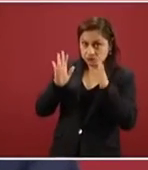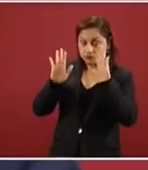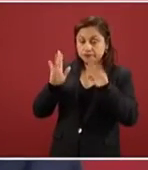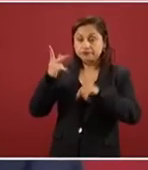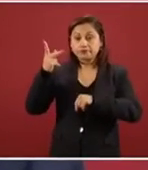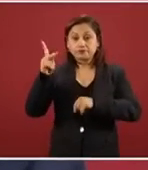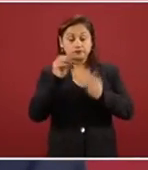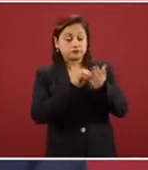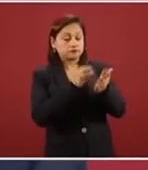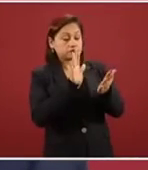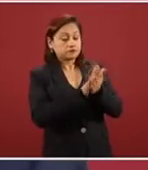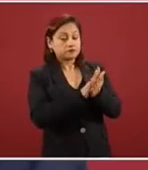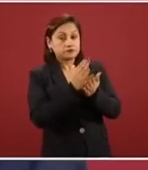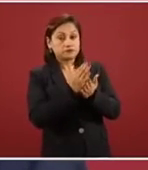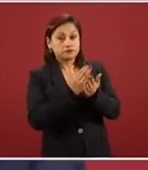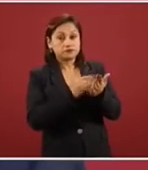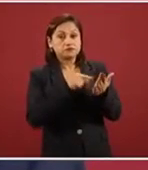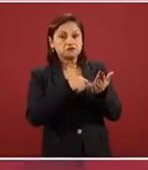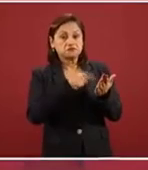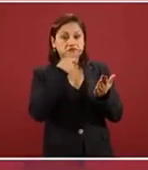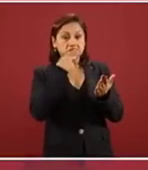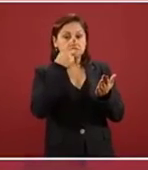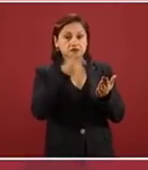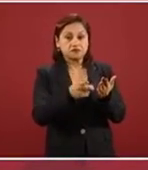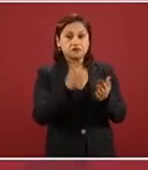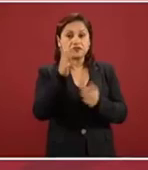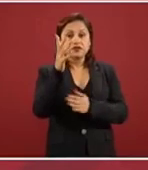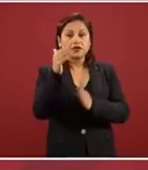de que vamos a ahorrarnos 5,000 millones